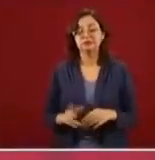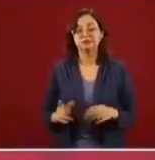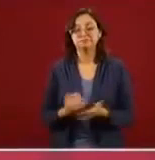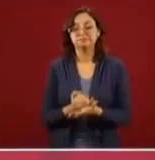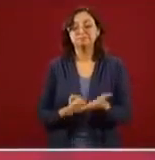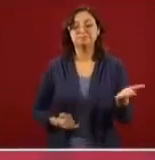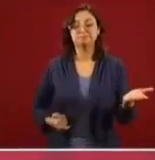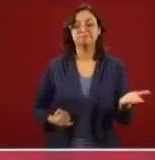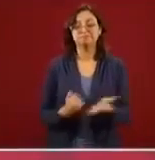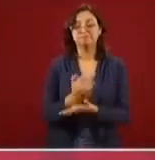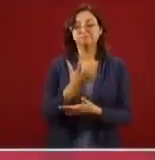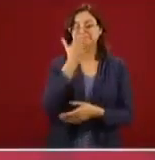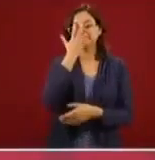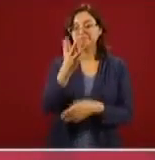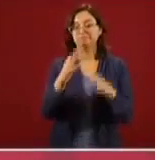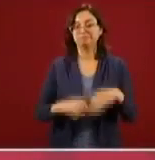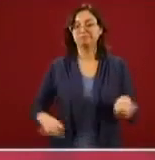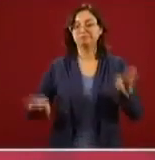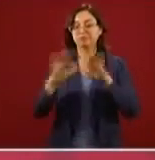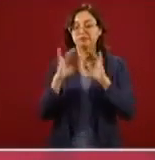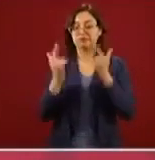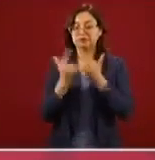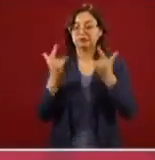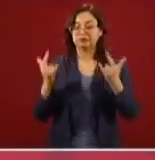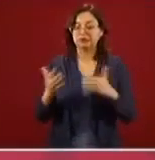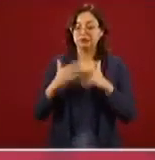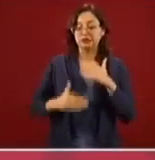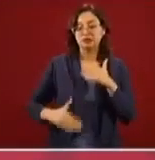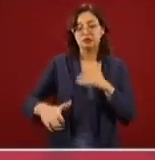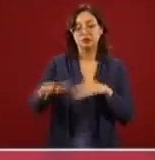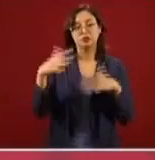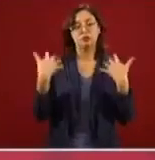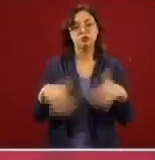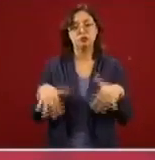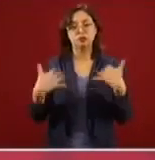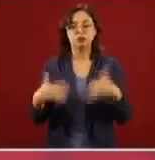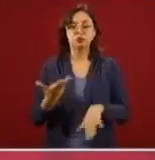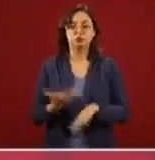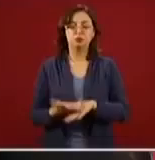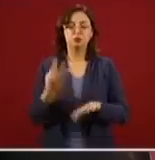Esto es una causa célebre